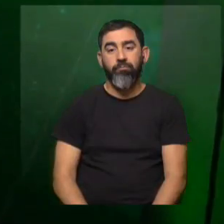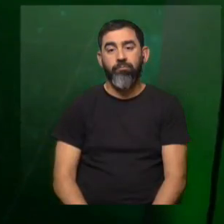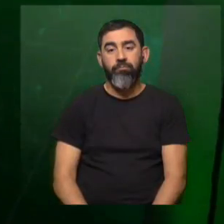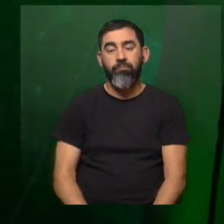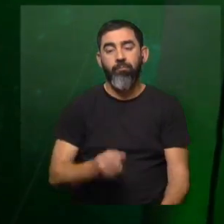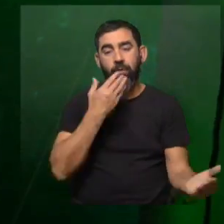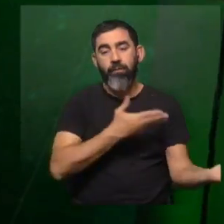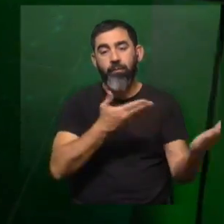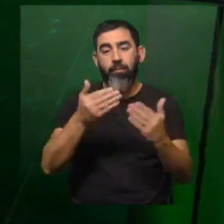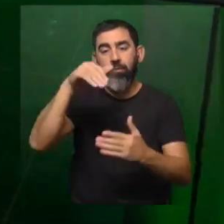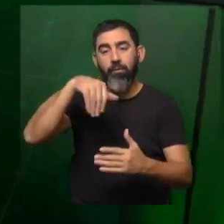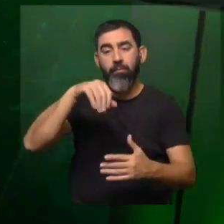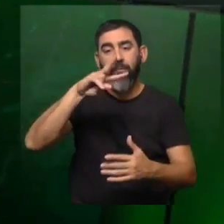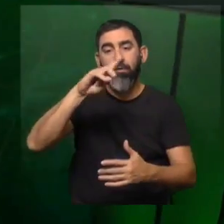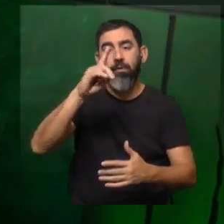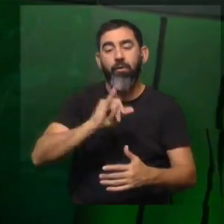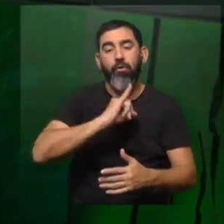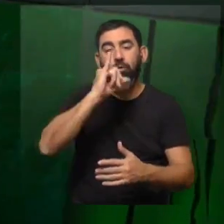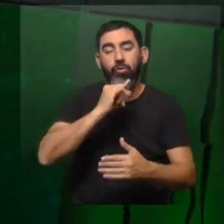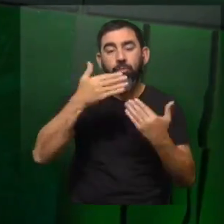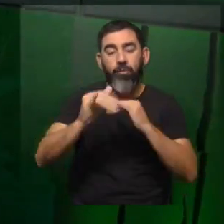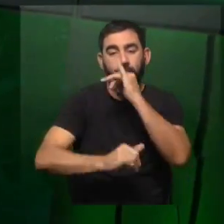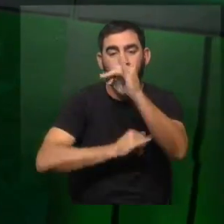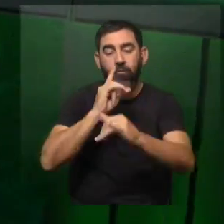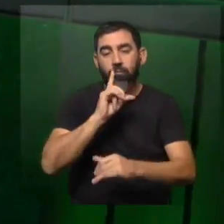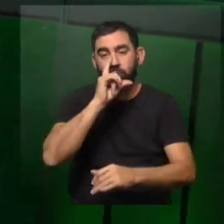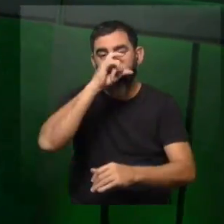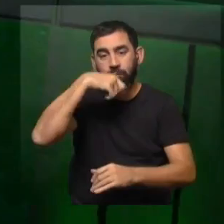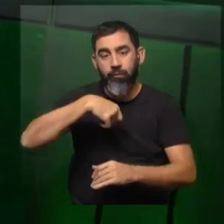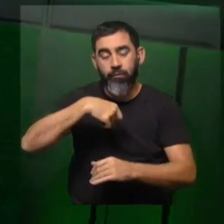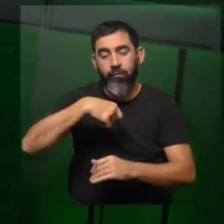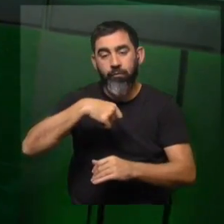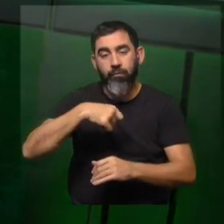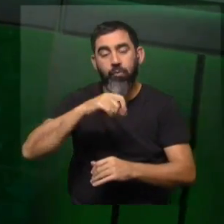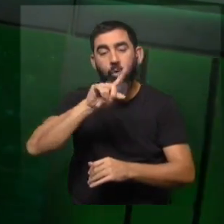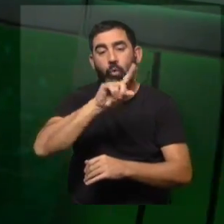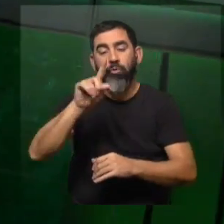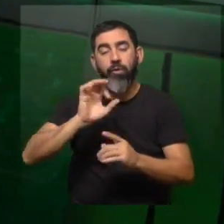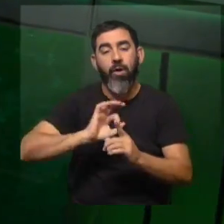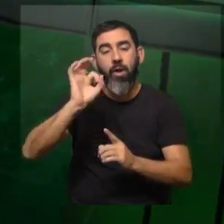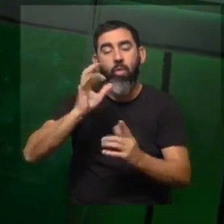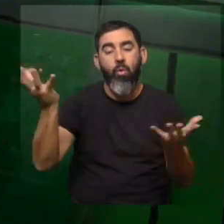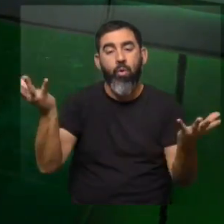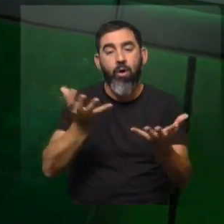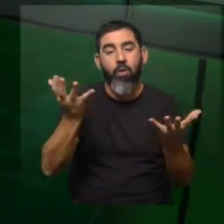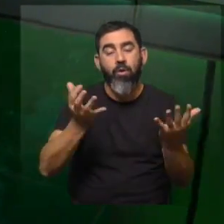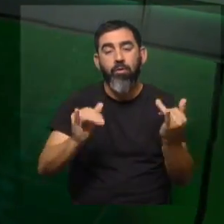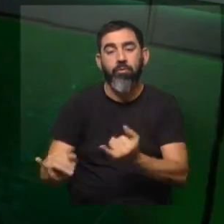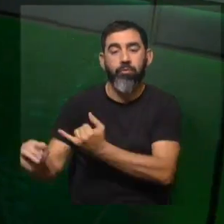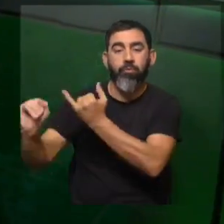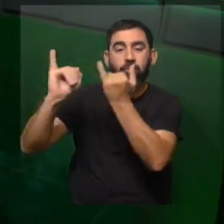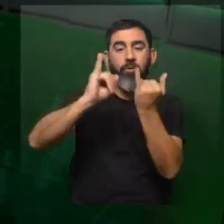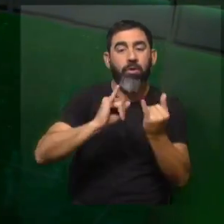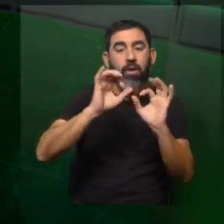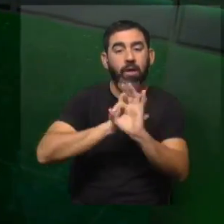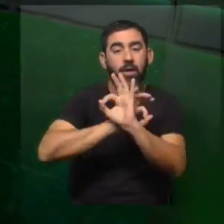Cómo están bienvenidos bienvenidas a MB de noticias comenzamos con la información desde Montevideo con once grados a esta hora en una jornada que va